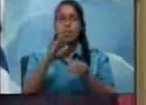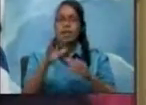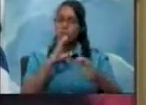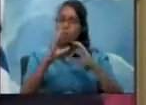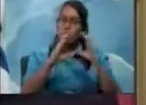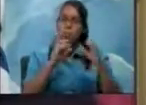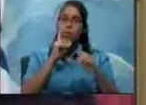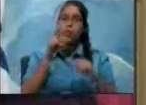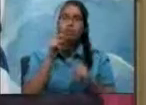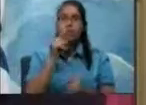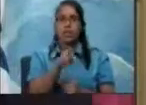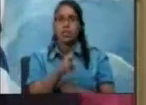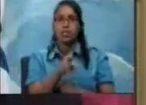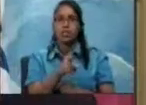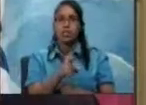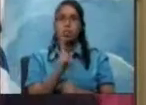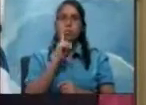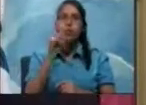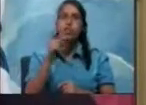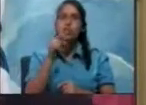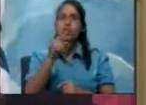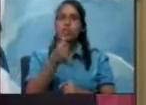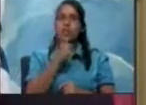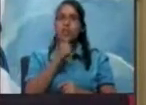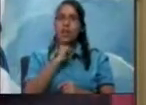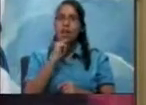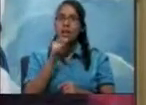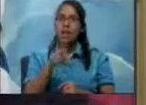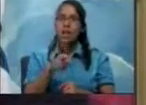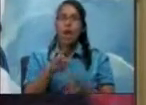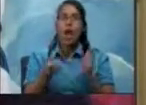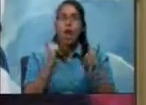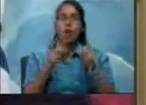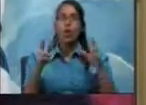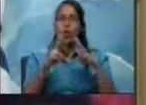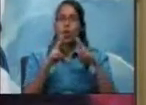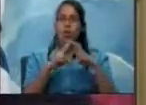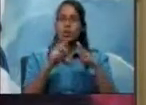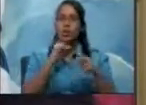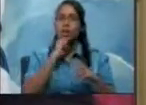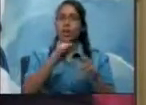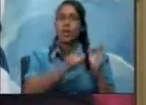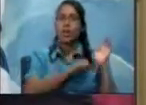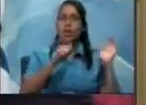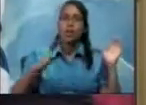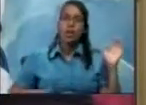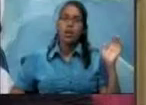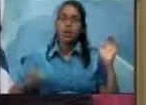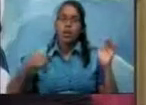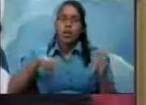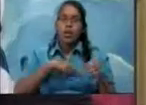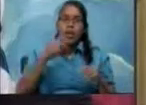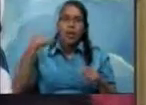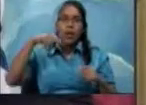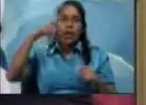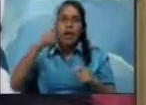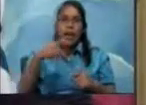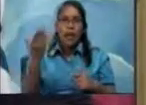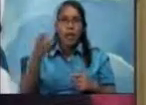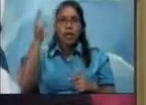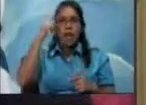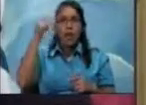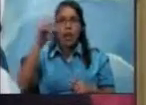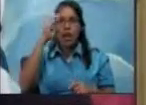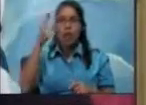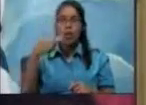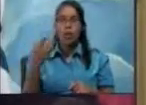Pregúntale tú pregunta tú quién es este aún conociendo que que era el Señor nosotros tenemos que saber al dios al cual